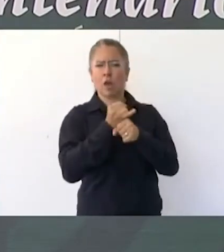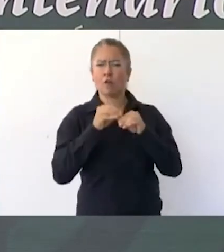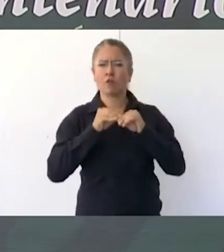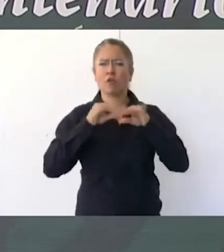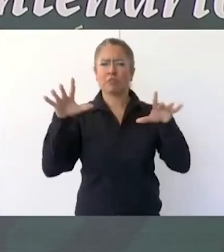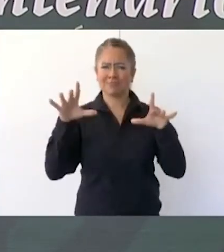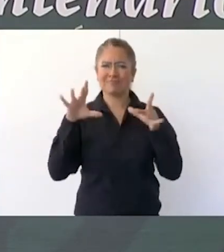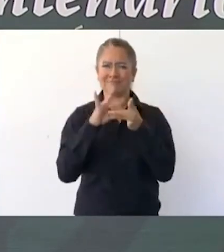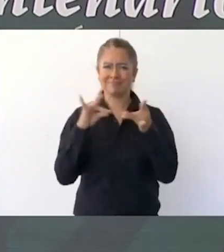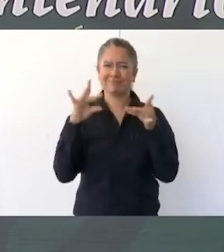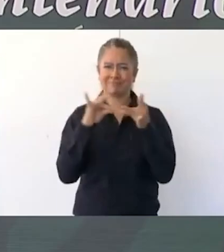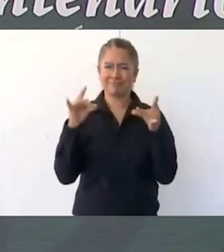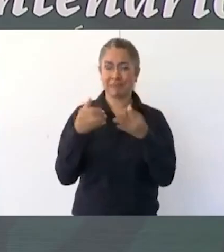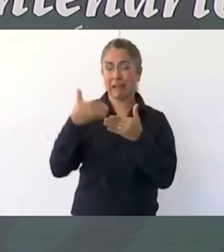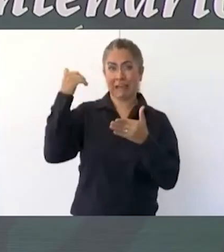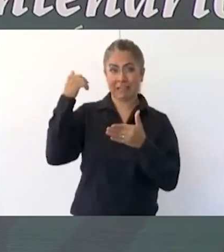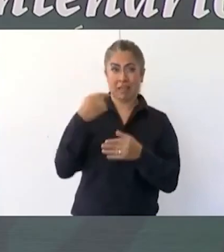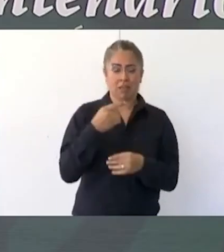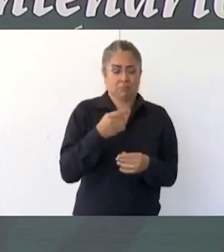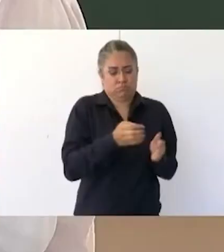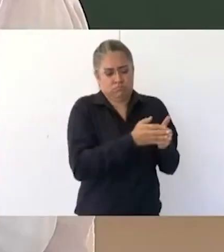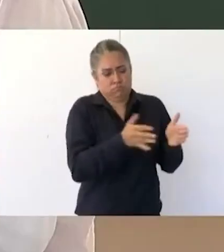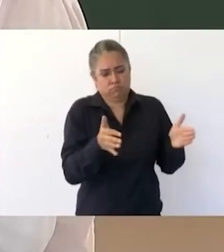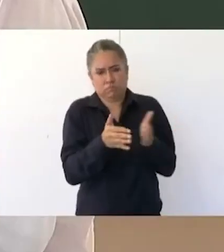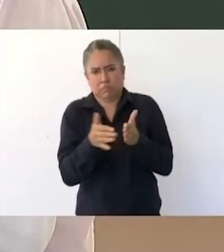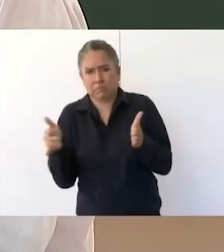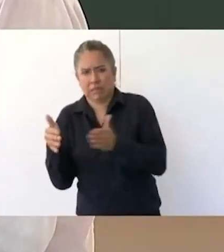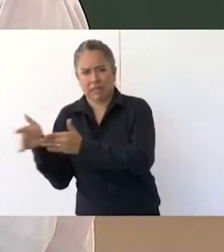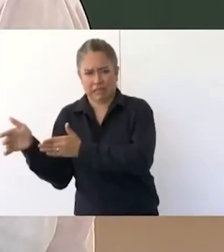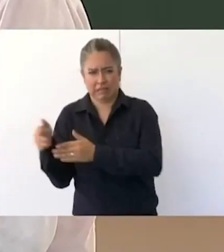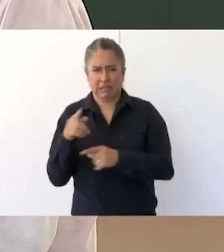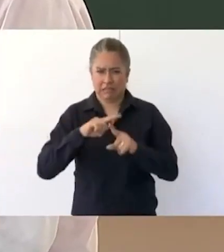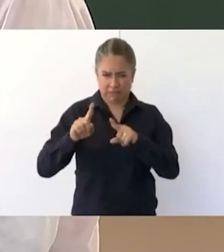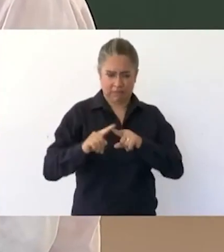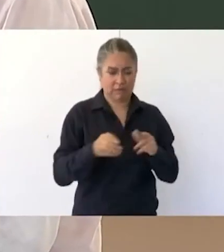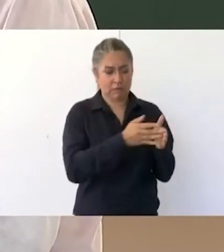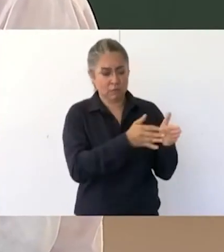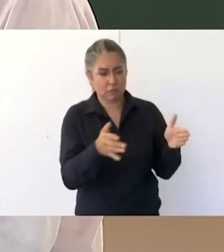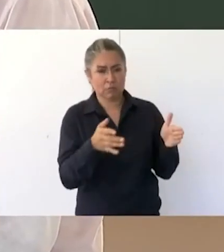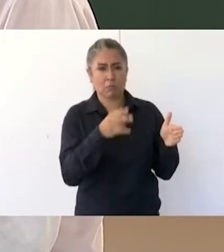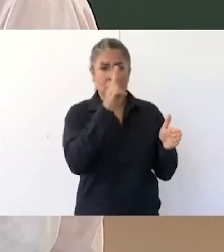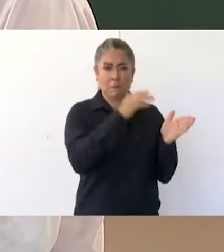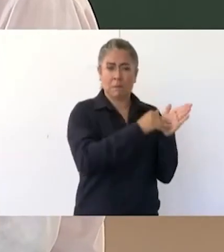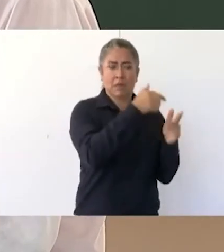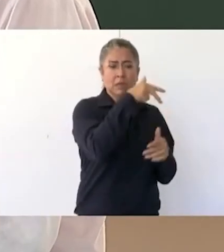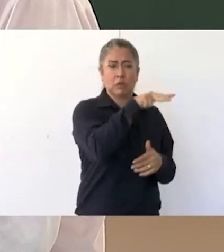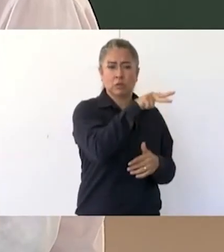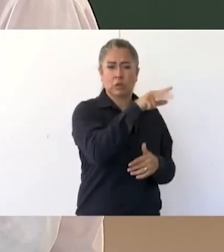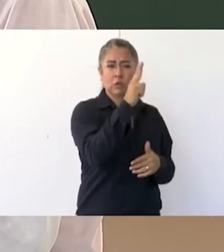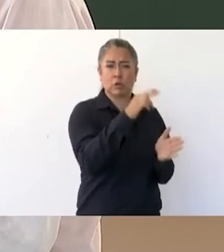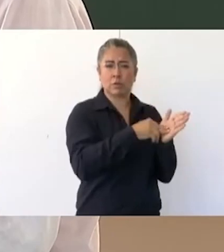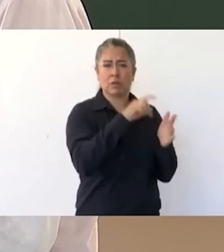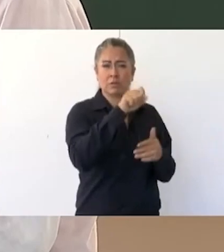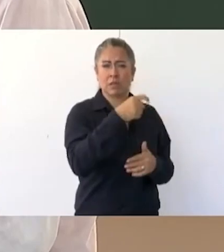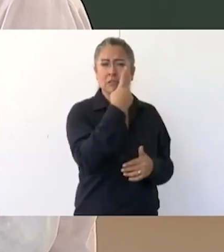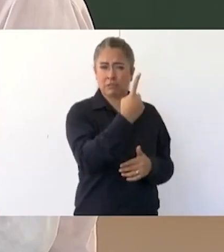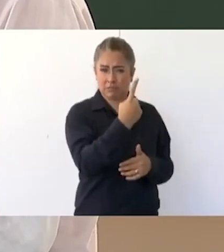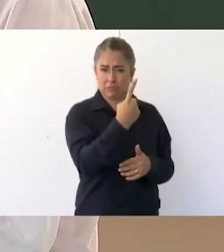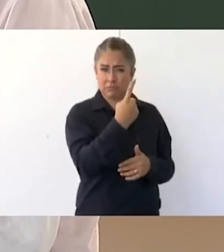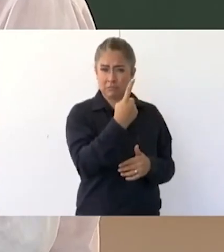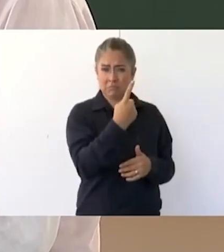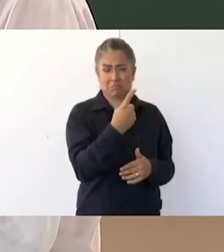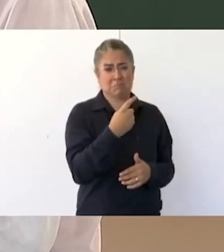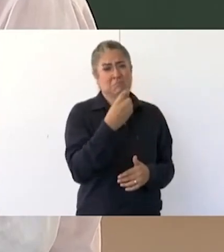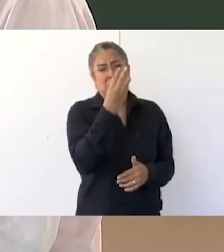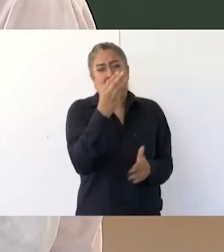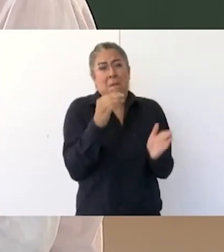la primera de las cuales ya se llevó a cabo de 2018 a 2021 con una inversión superior a los 3.200